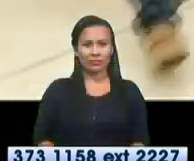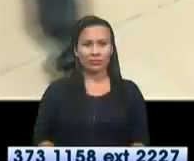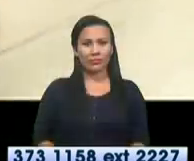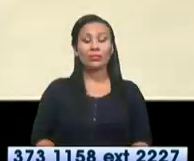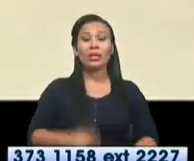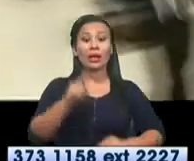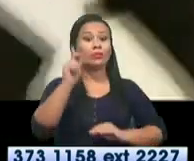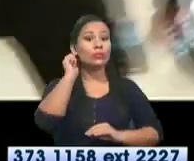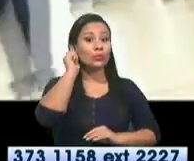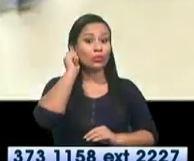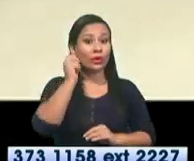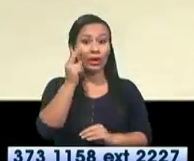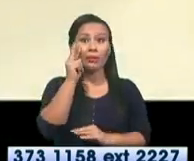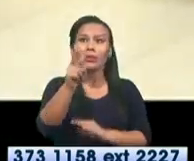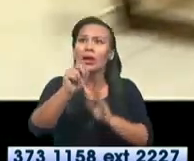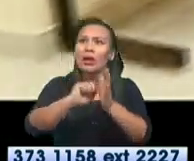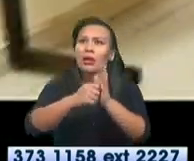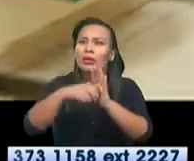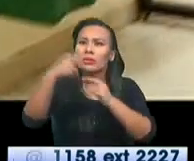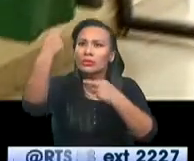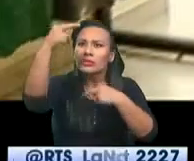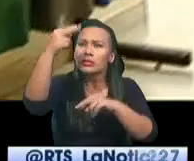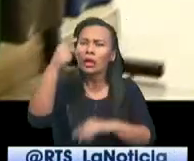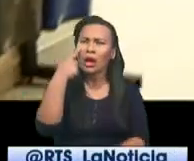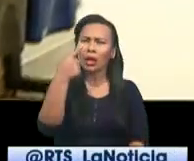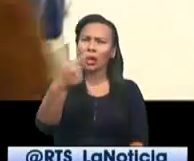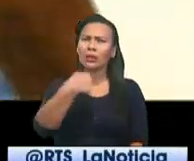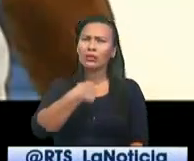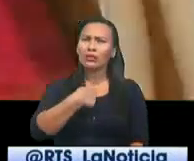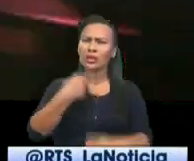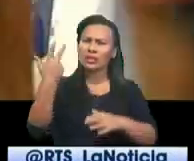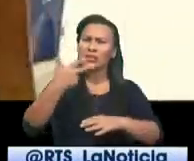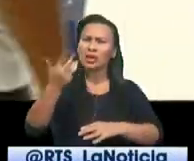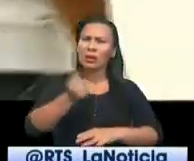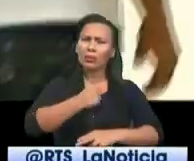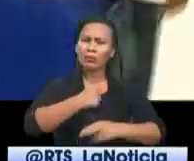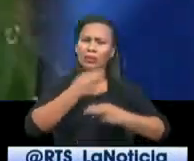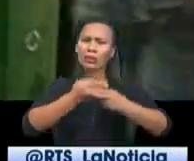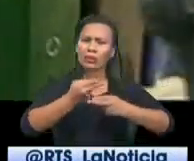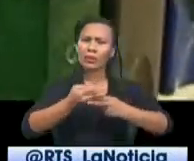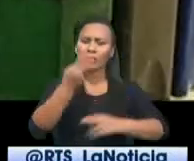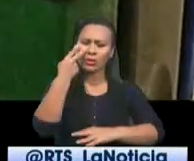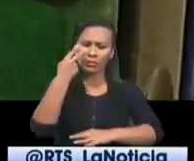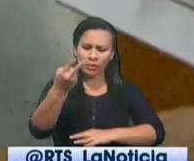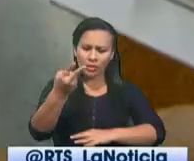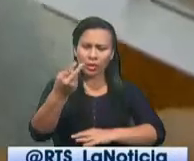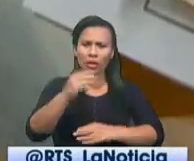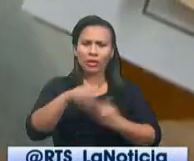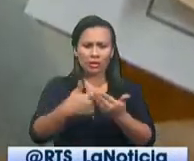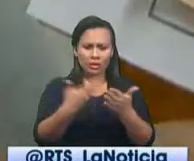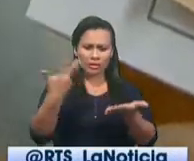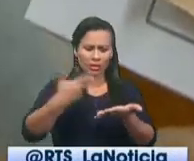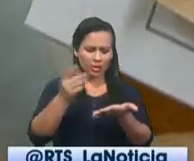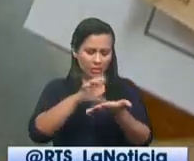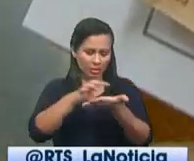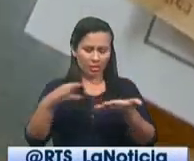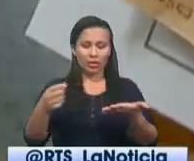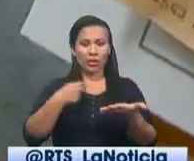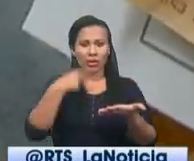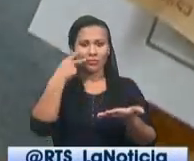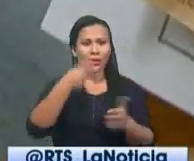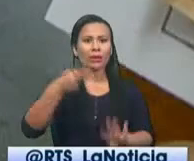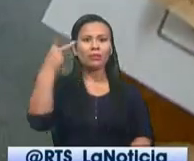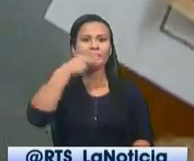Hasta la fiscalía del cuartel Modelo acudió indignada tras percatarse que su nombre figuraba en los cheques que sirvieron para estafar